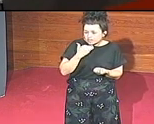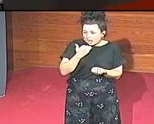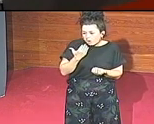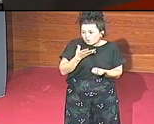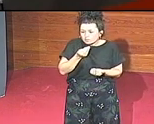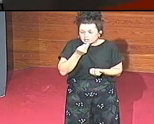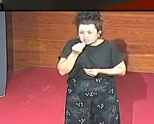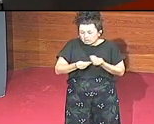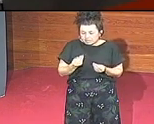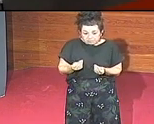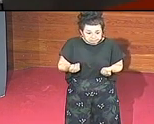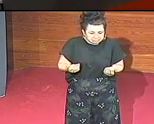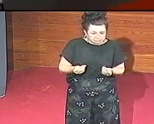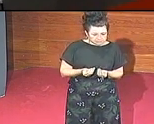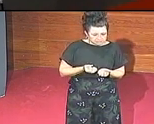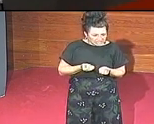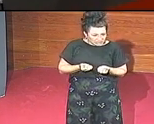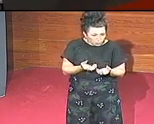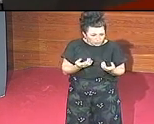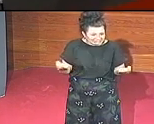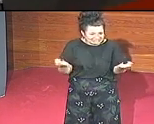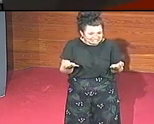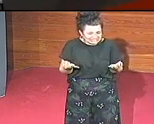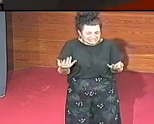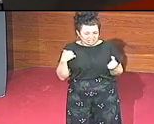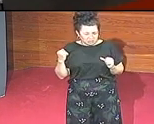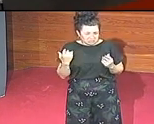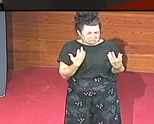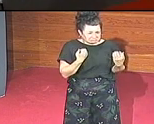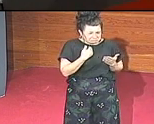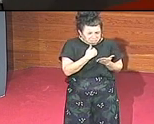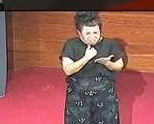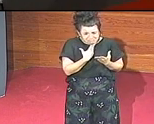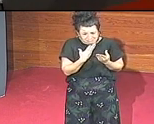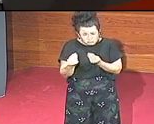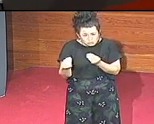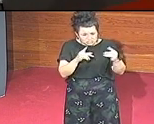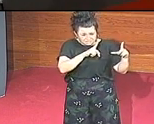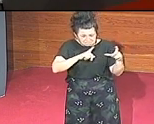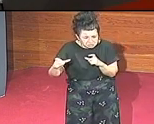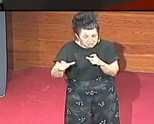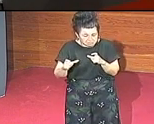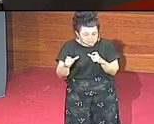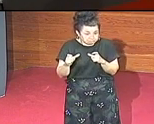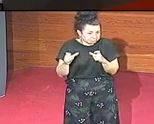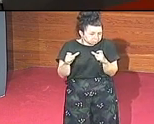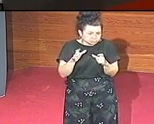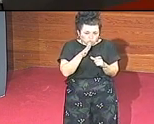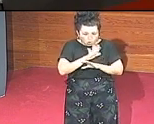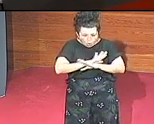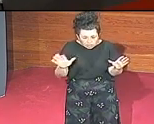que cuentas no de auschwitz que se ha contado todo lo que hay millones de fotografías espeluznantes millones de